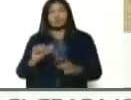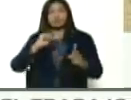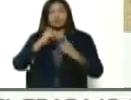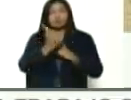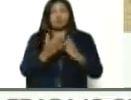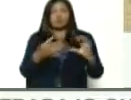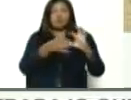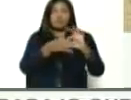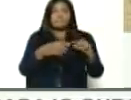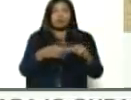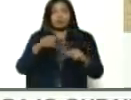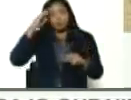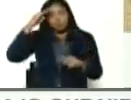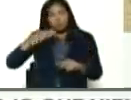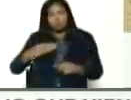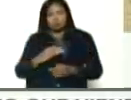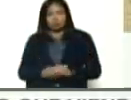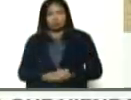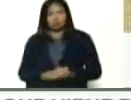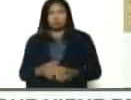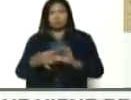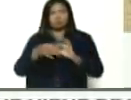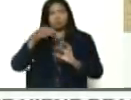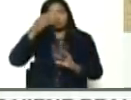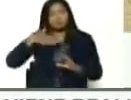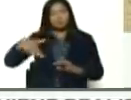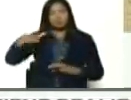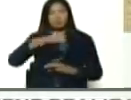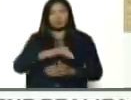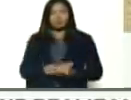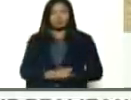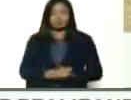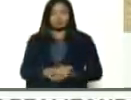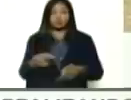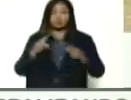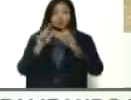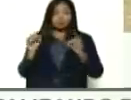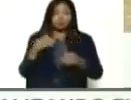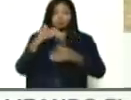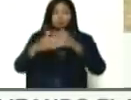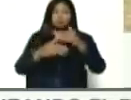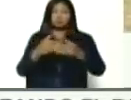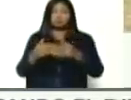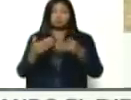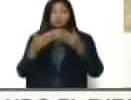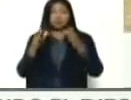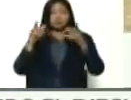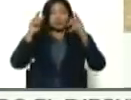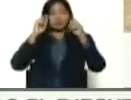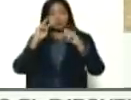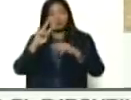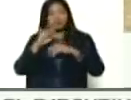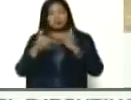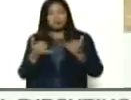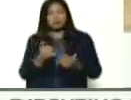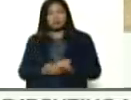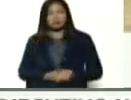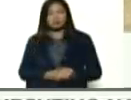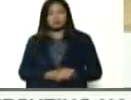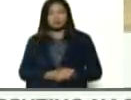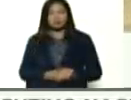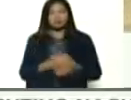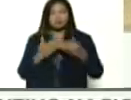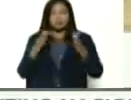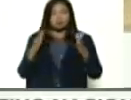de la mano con la unión cívico-militar y con la unión lo con el pueblo entonces vamos como primer paso a develar el monolito e inaugurar el jardín